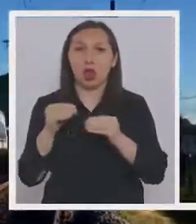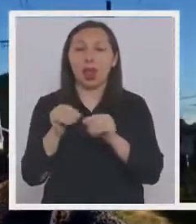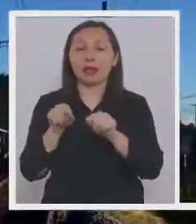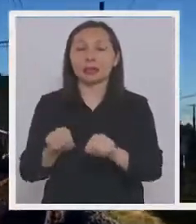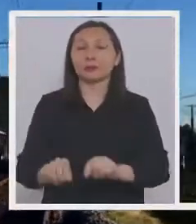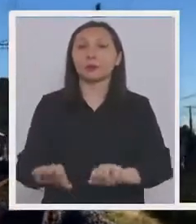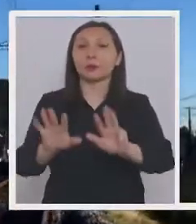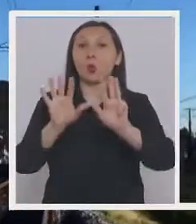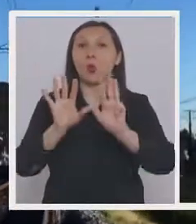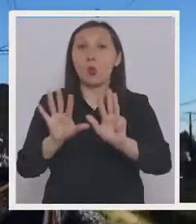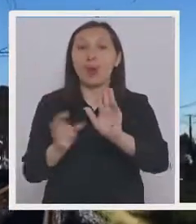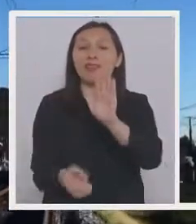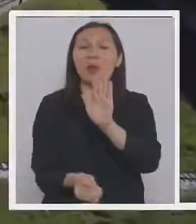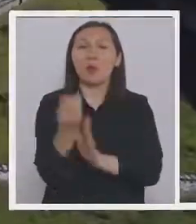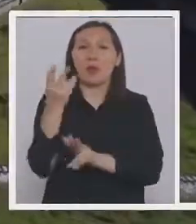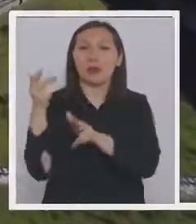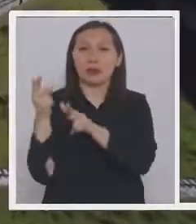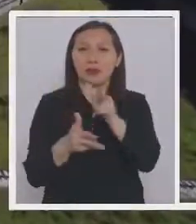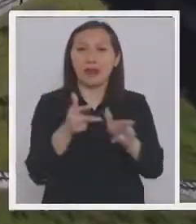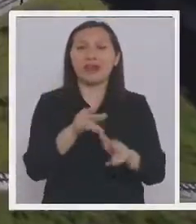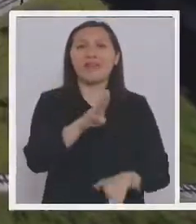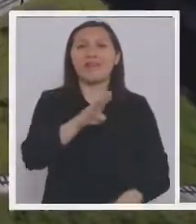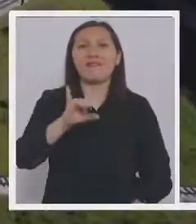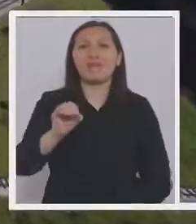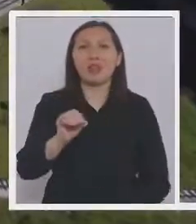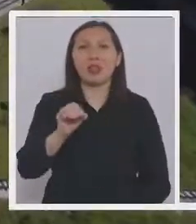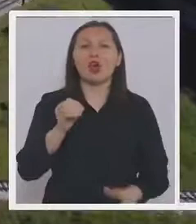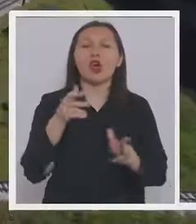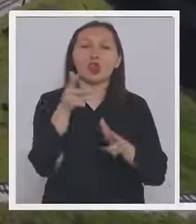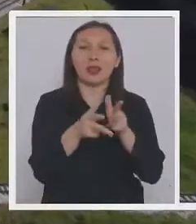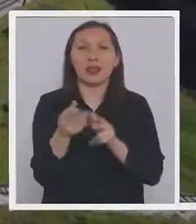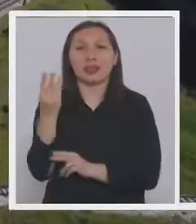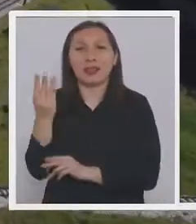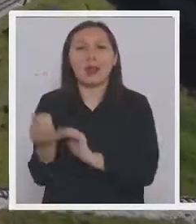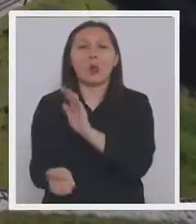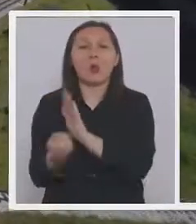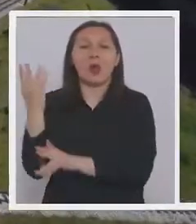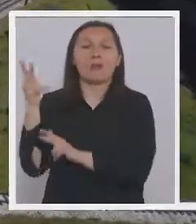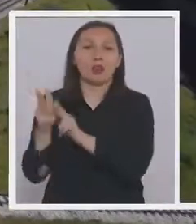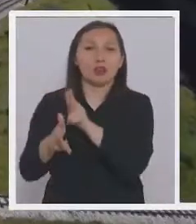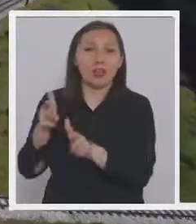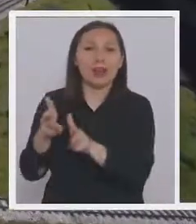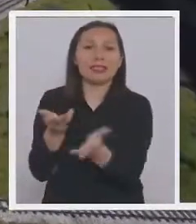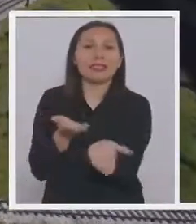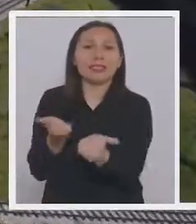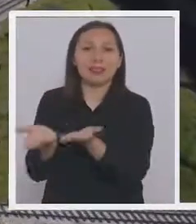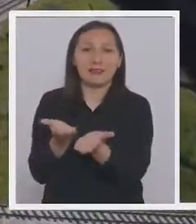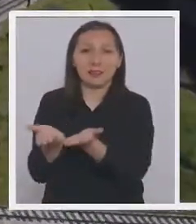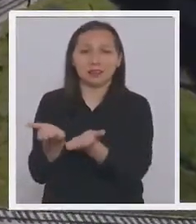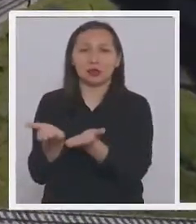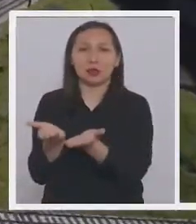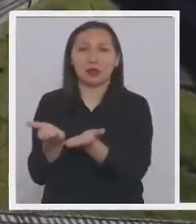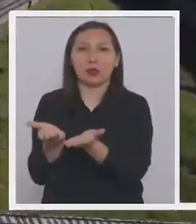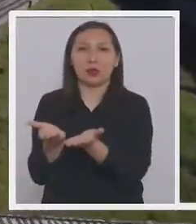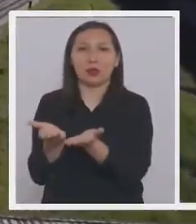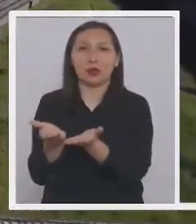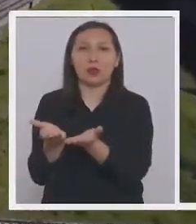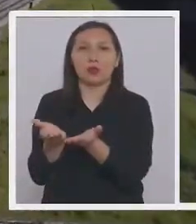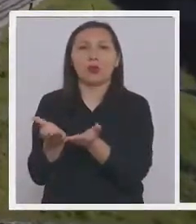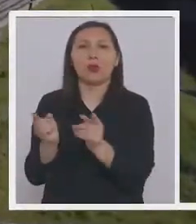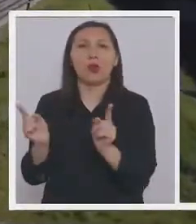9 nuevos trenes para el Biotren y 3 nuevos trenes para el servicio